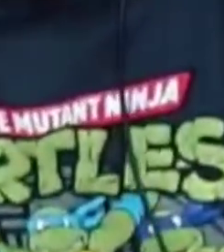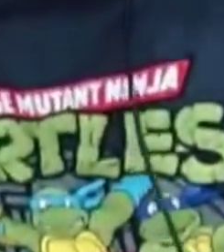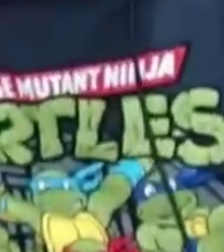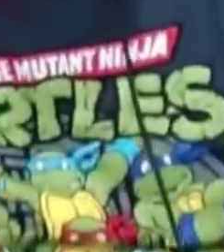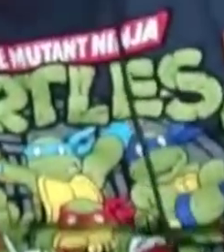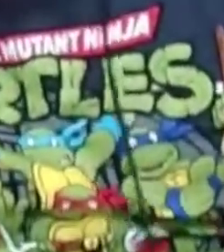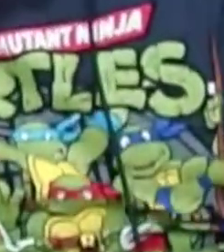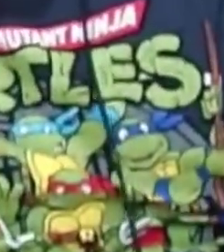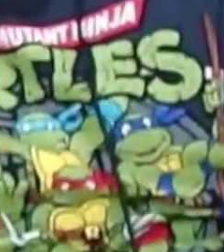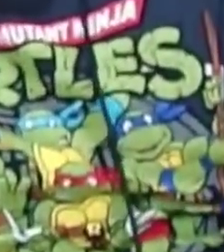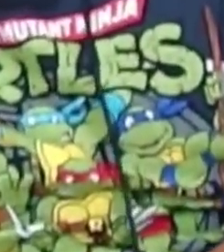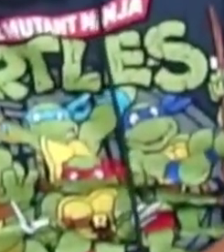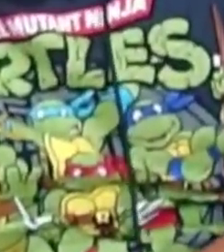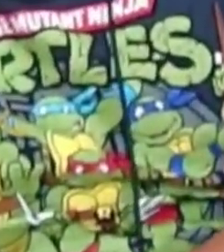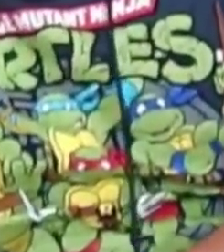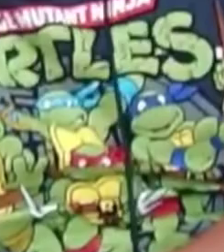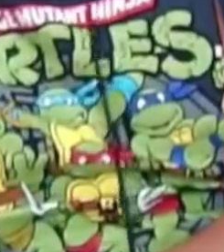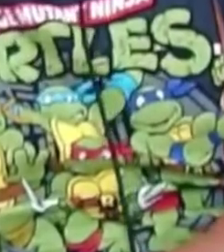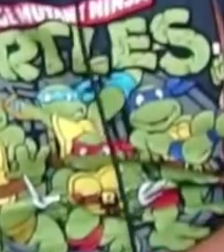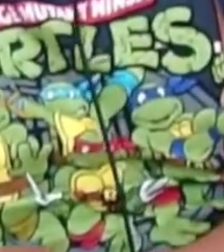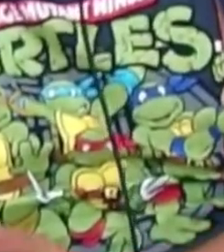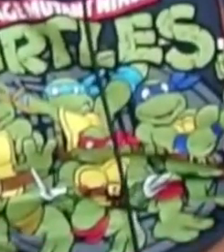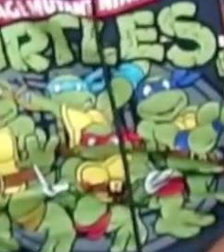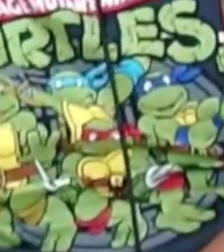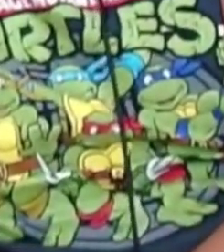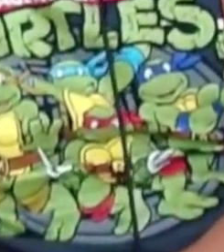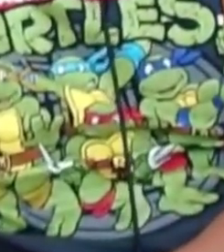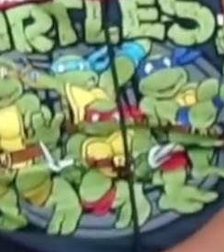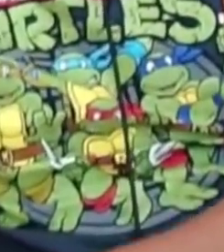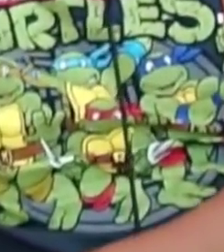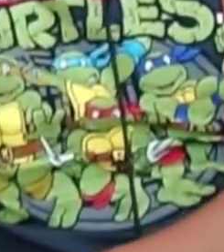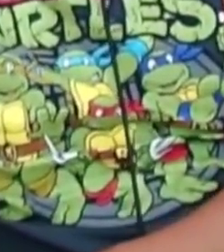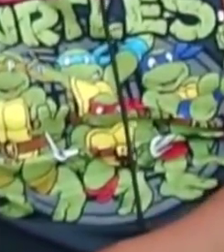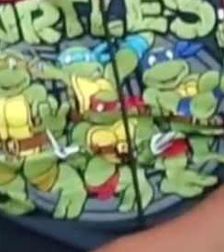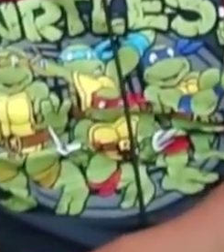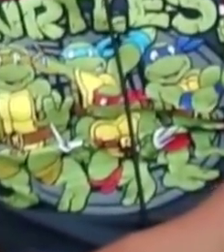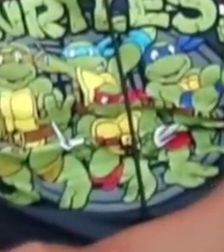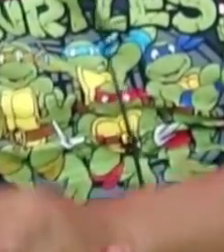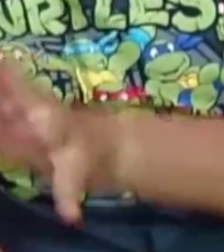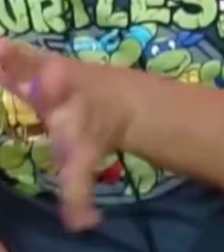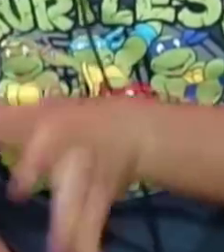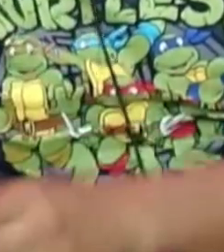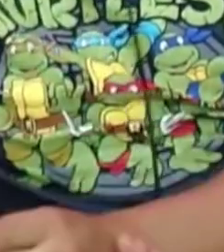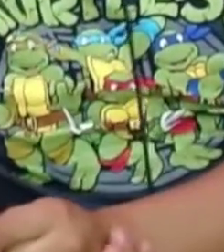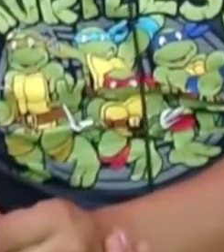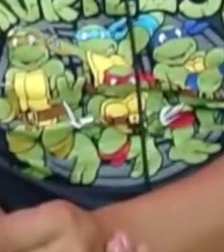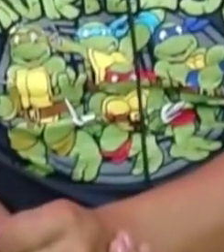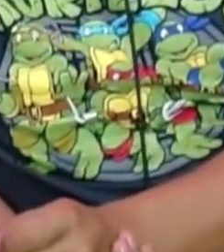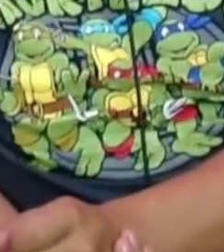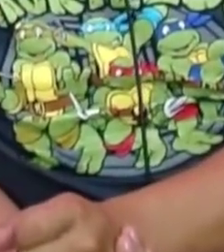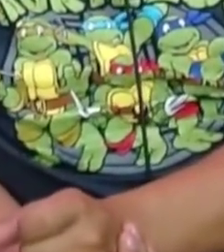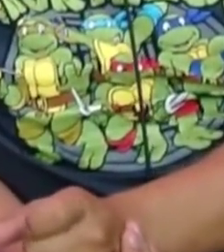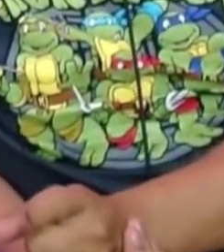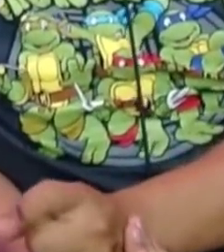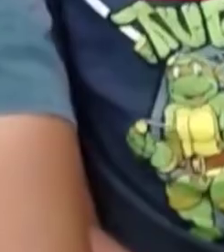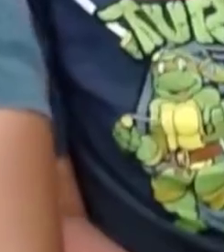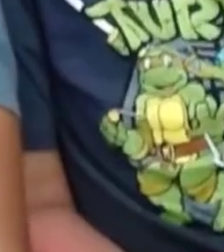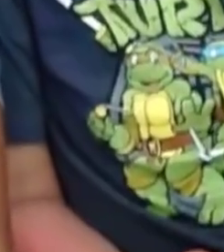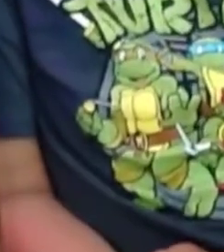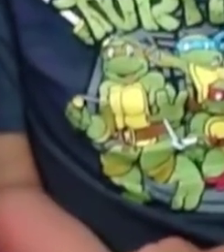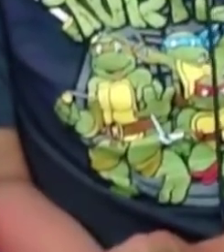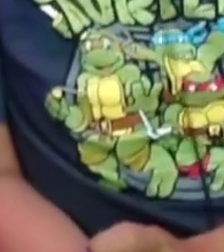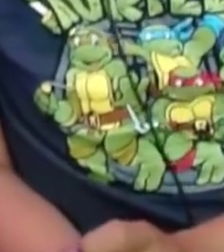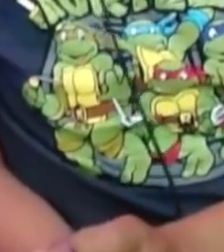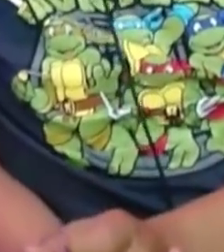Machitos, brutal como siempre. Ah. A mí personalmente, curiosamente, me ve la parte animal la que me sigue gustando mucho.